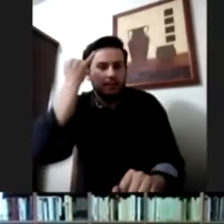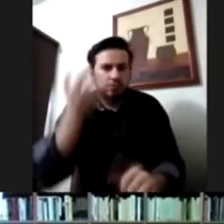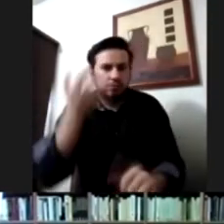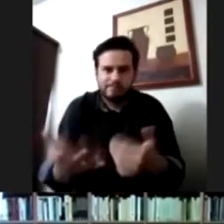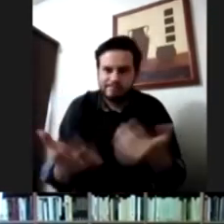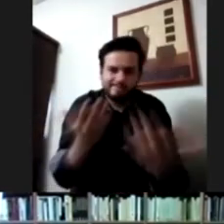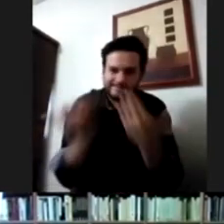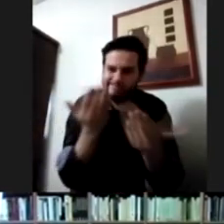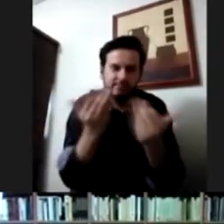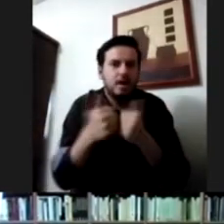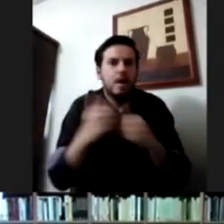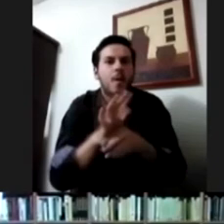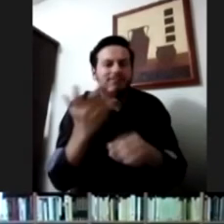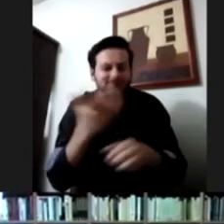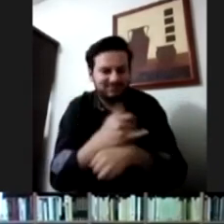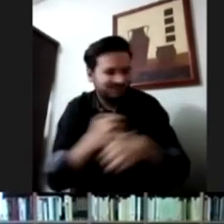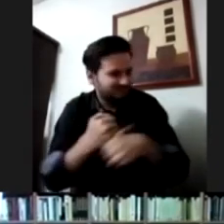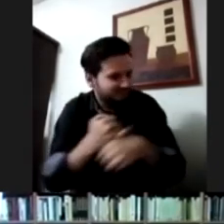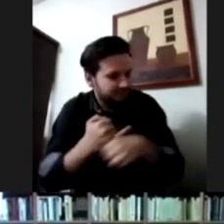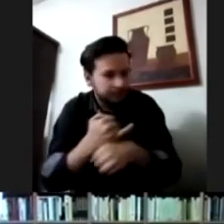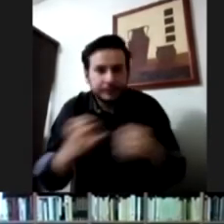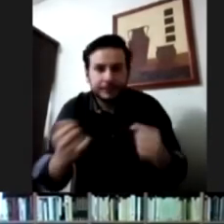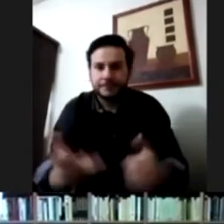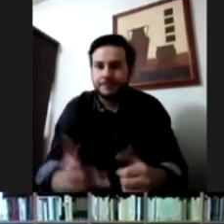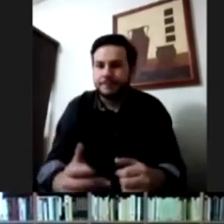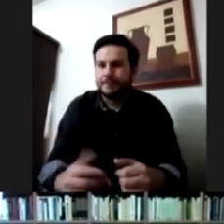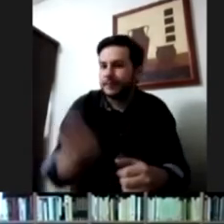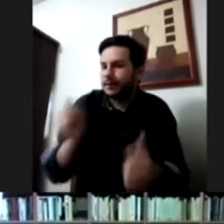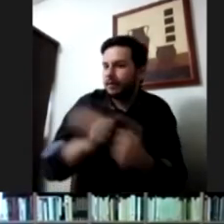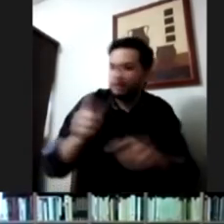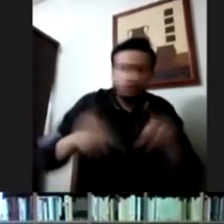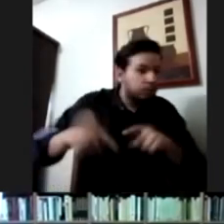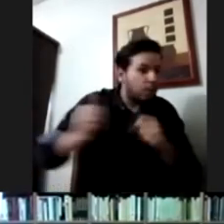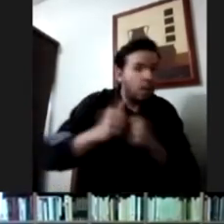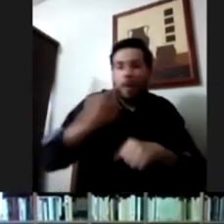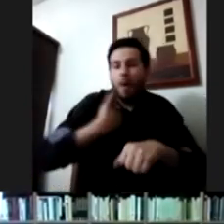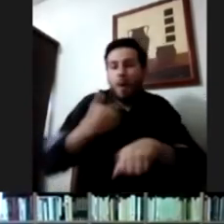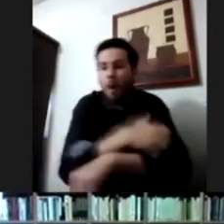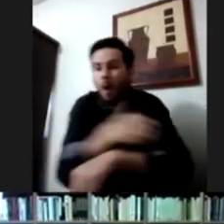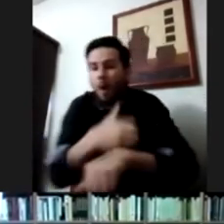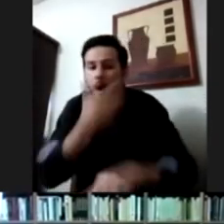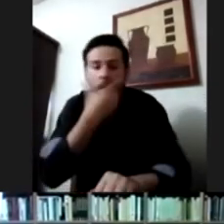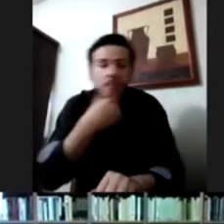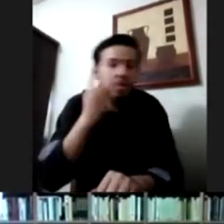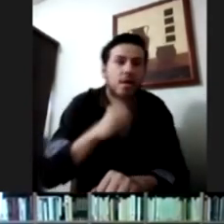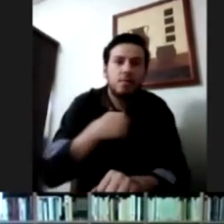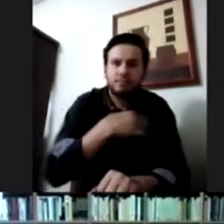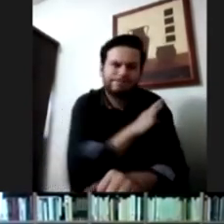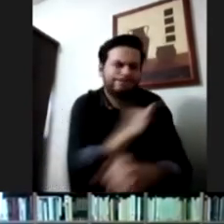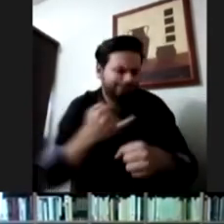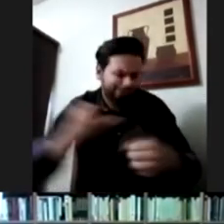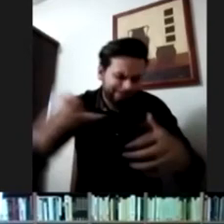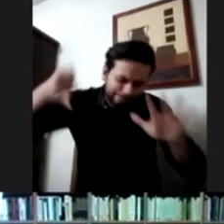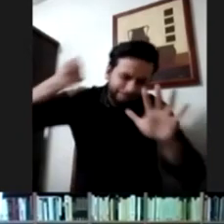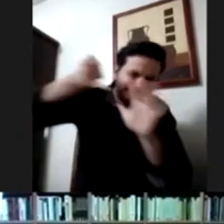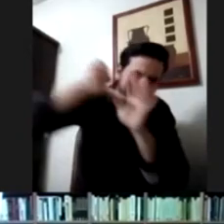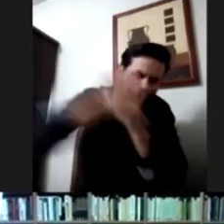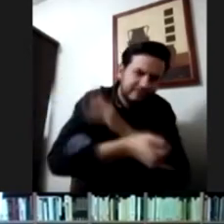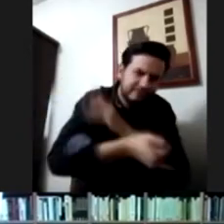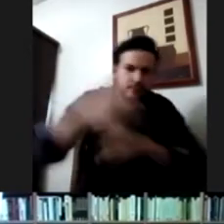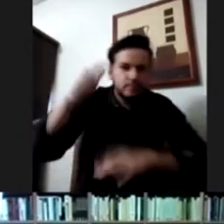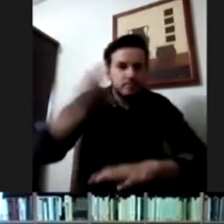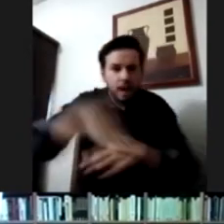esos datos que ya seguramente pues las demás compañeras, compañeros podrán profundizar, pero que vemos que